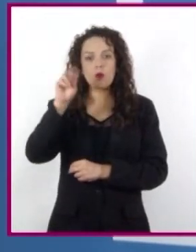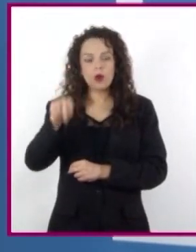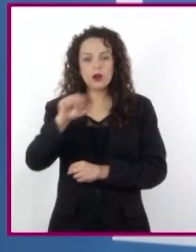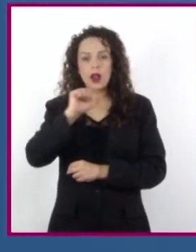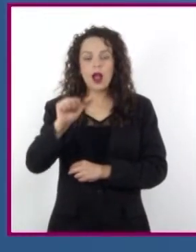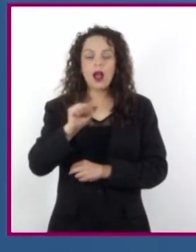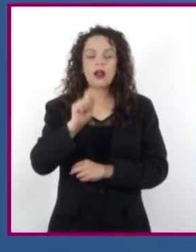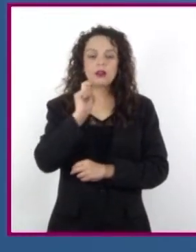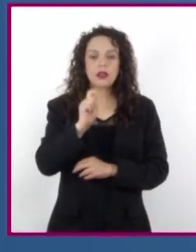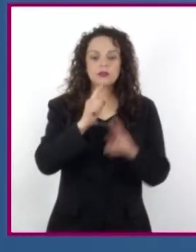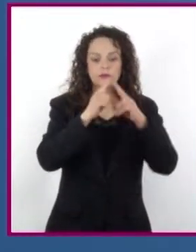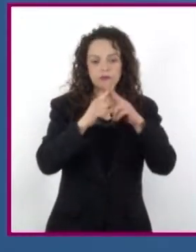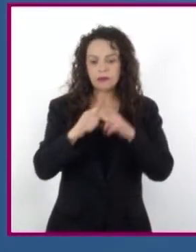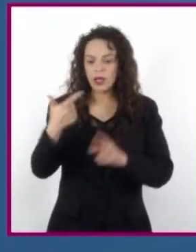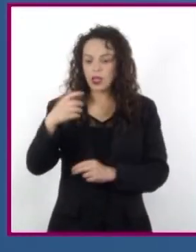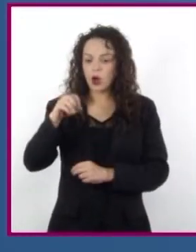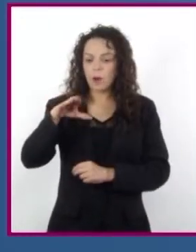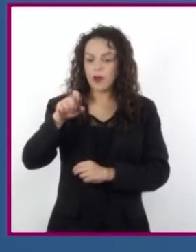geométricos.